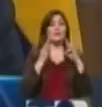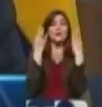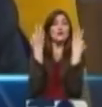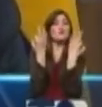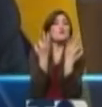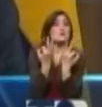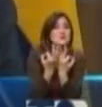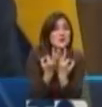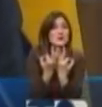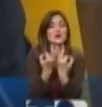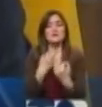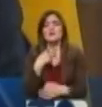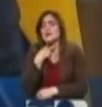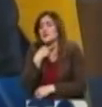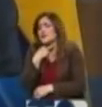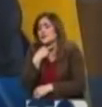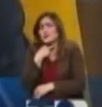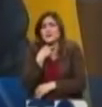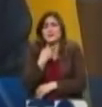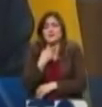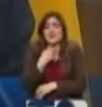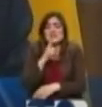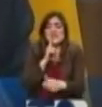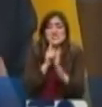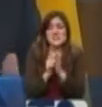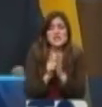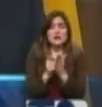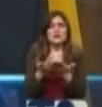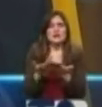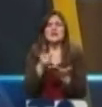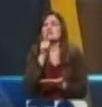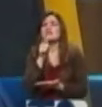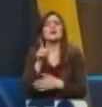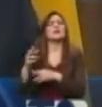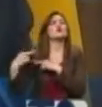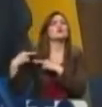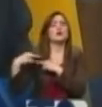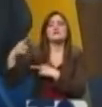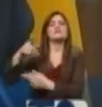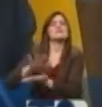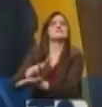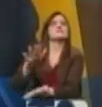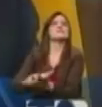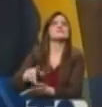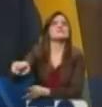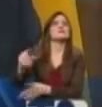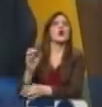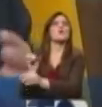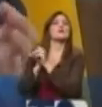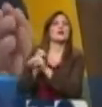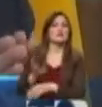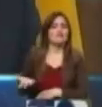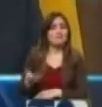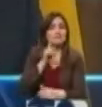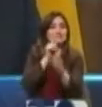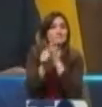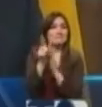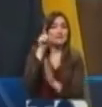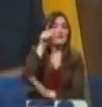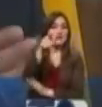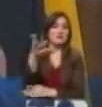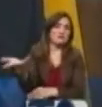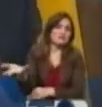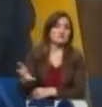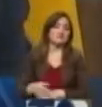razón, de miedo, etcétera, no presenta la denuncia, ya es el mismo sistema escolar el que está obligado a enviar